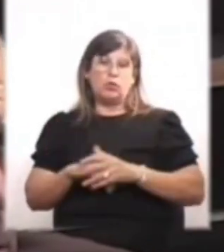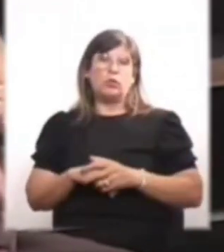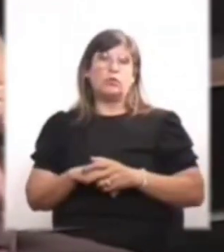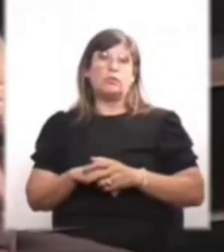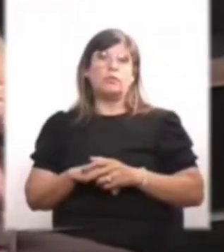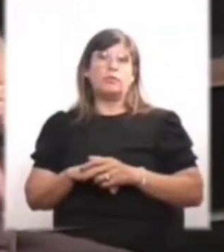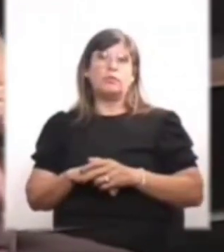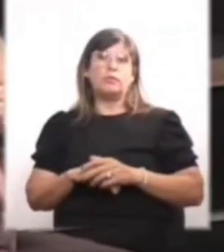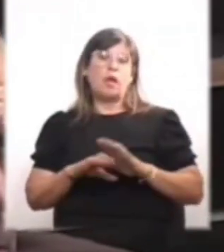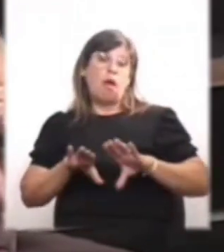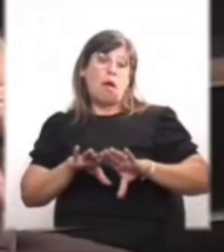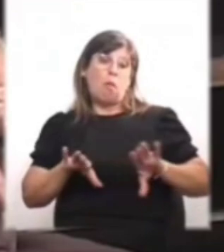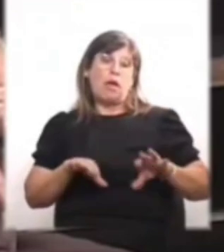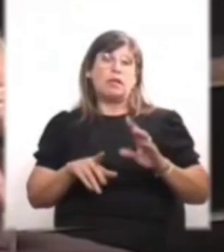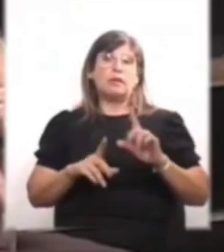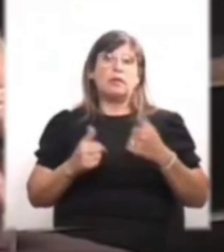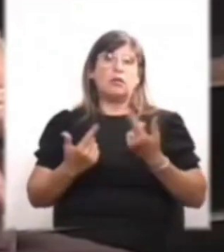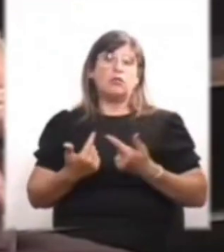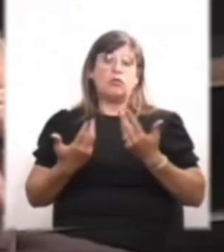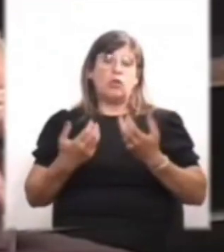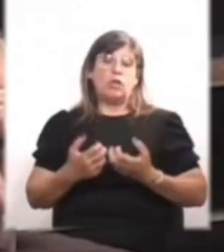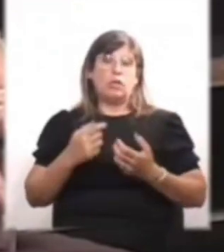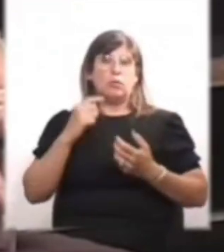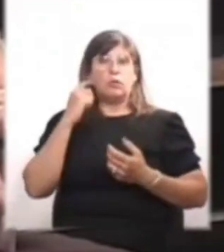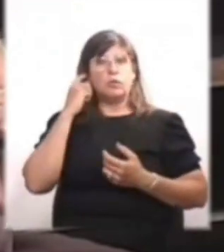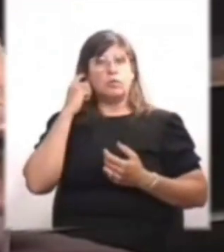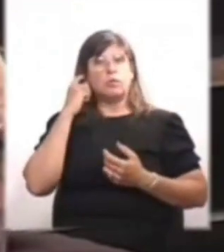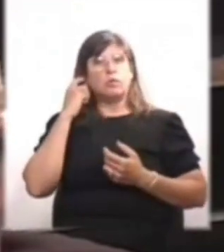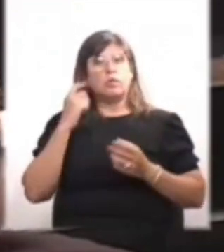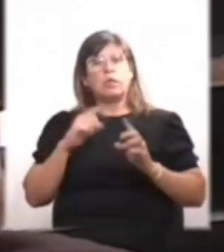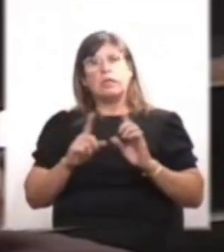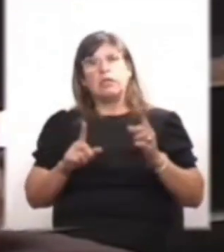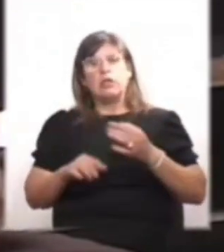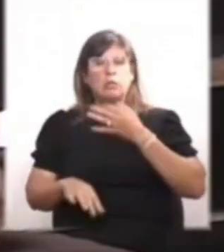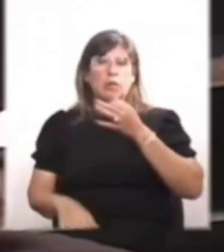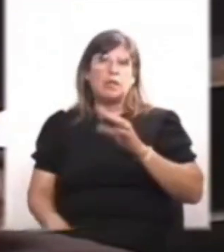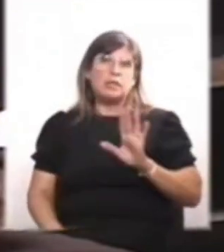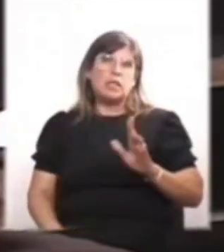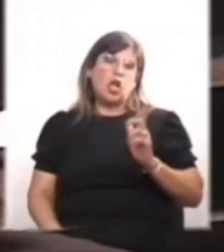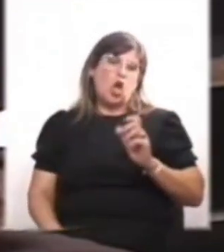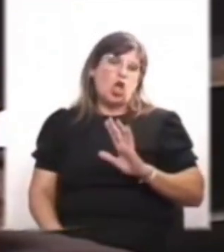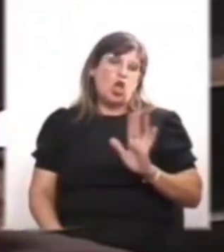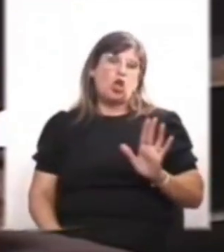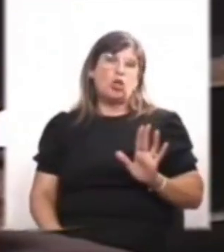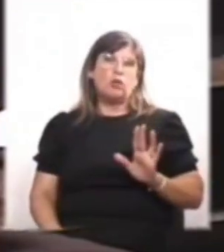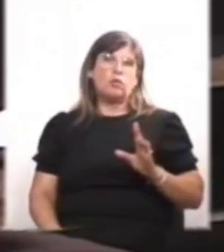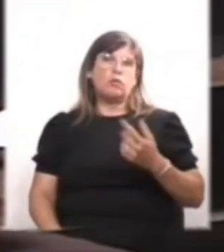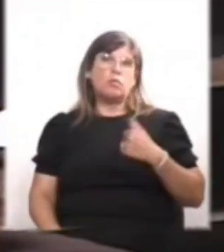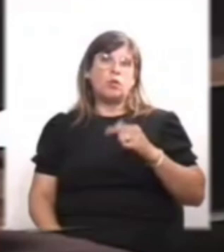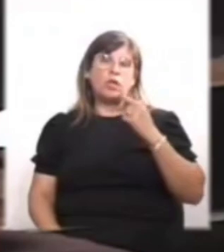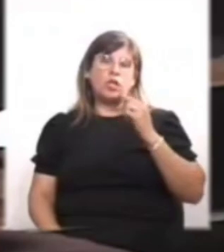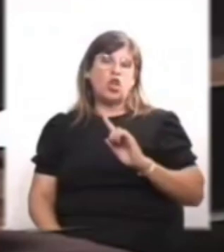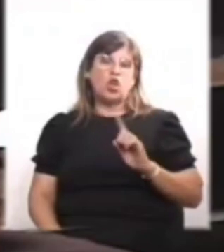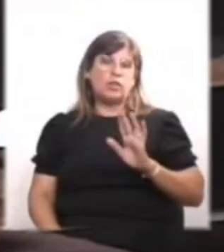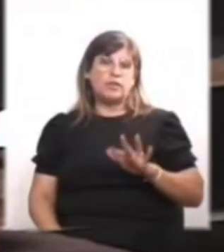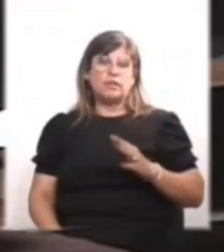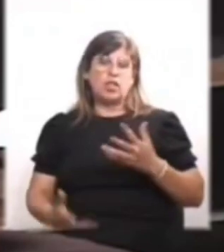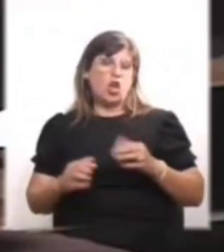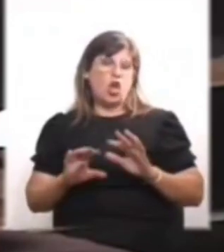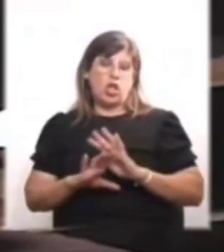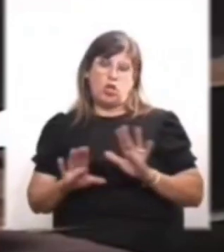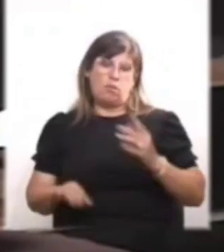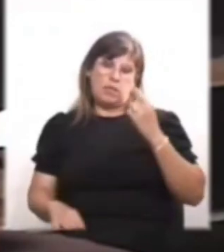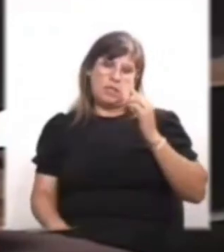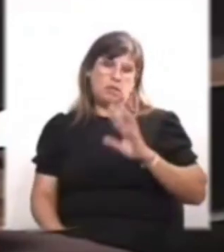que creemos algo, yo diría, no voy a decir ni lógico, razonable, porque pensar que lo que esté en contra no lo es así, no quiero que eso